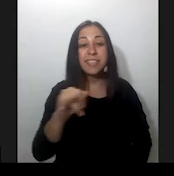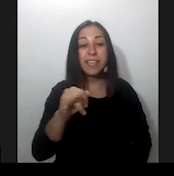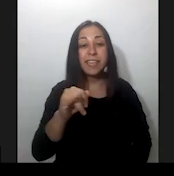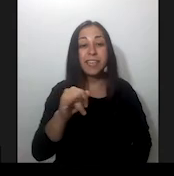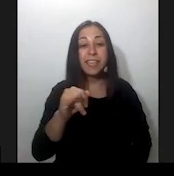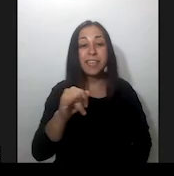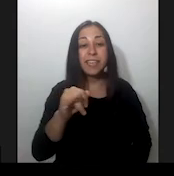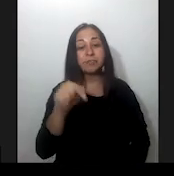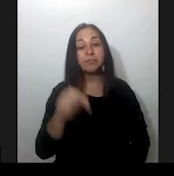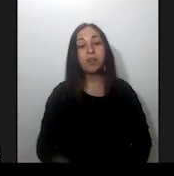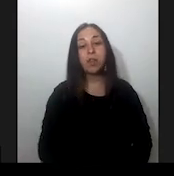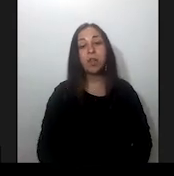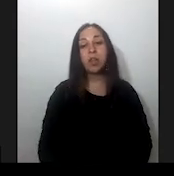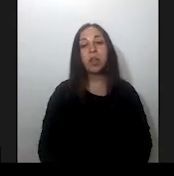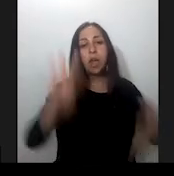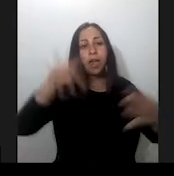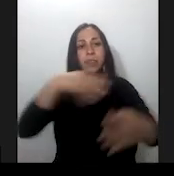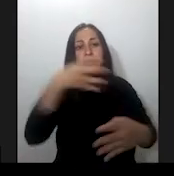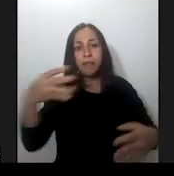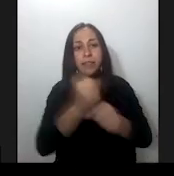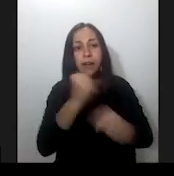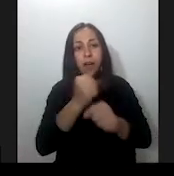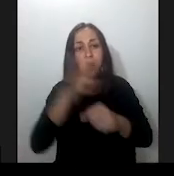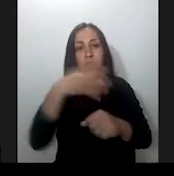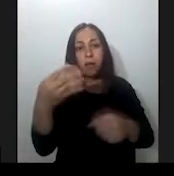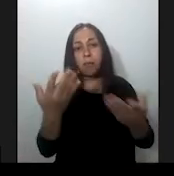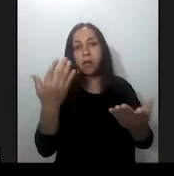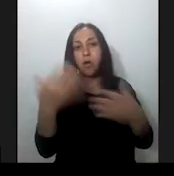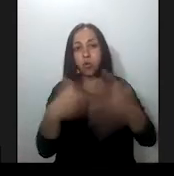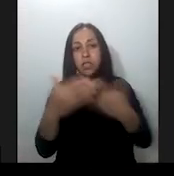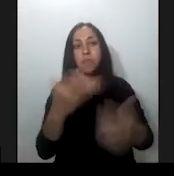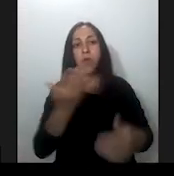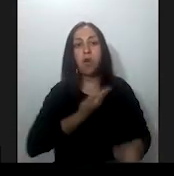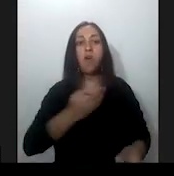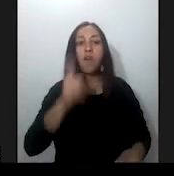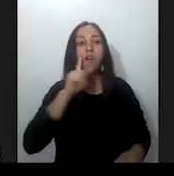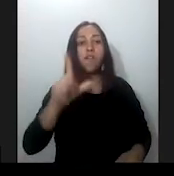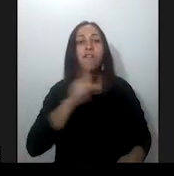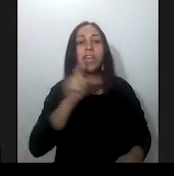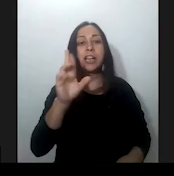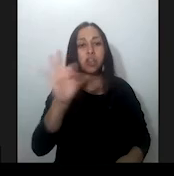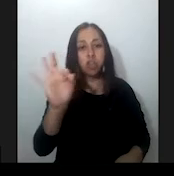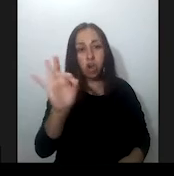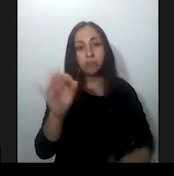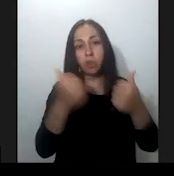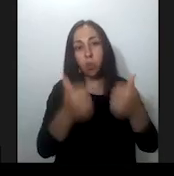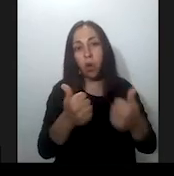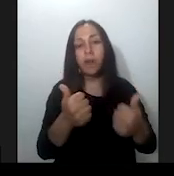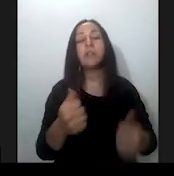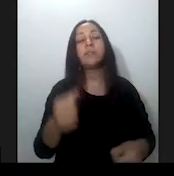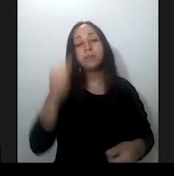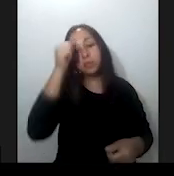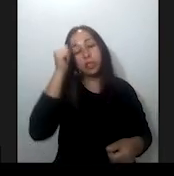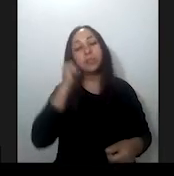¿Para qué está bueno esto de poder trabajar con tablas? Bueno, principalmente porque podemos trabajar con filtros.